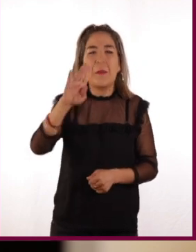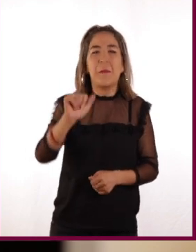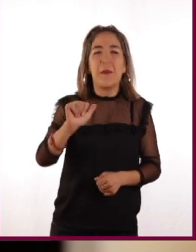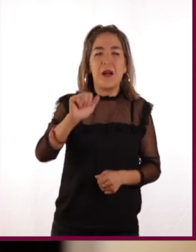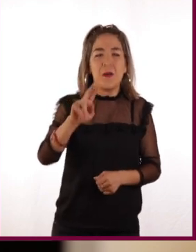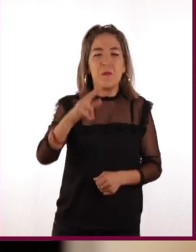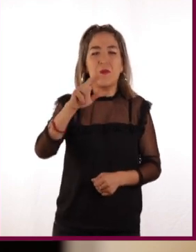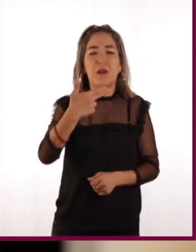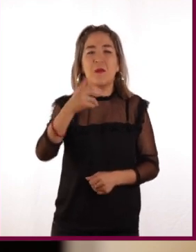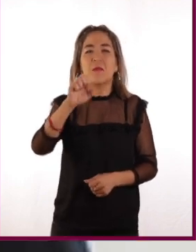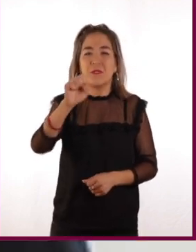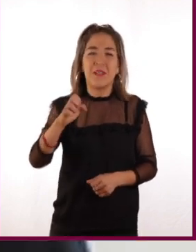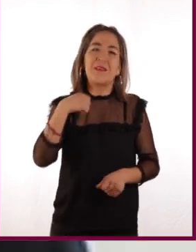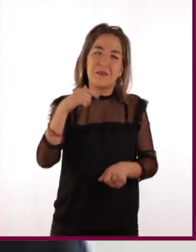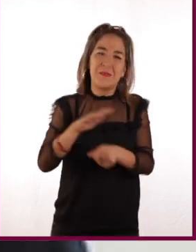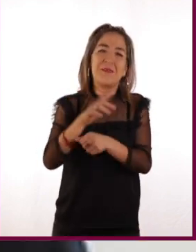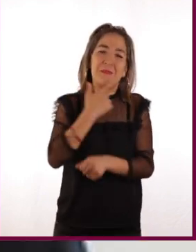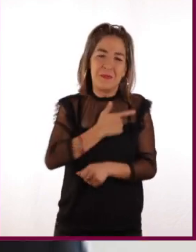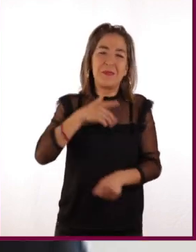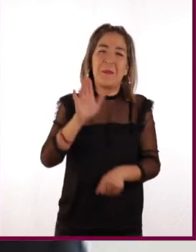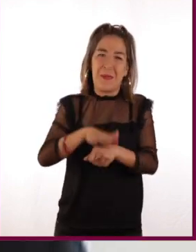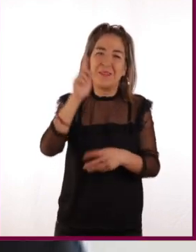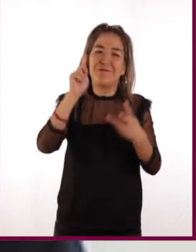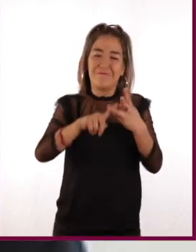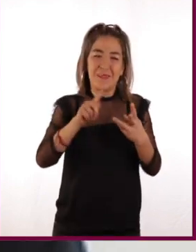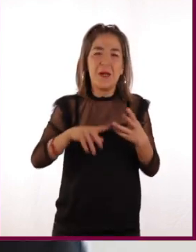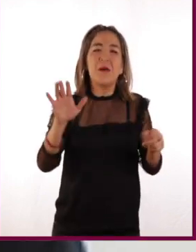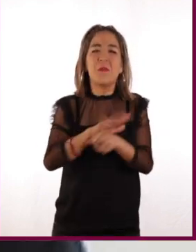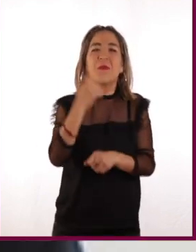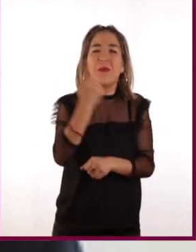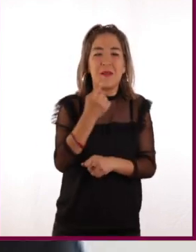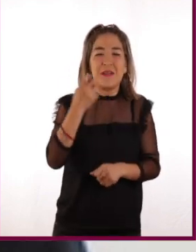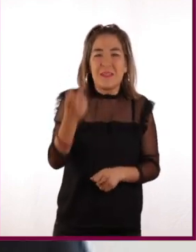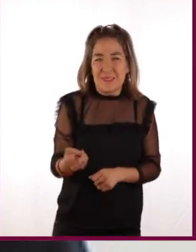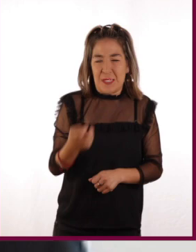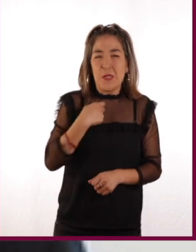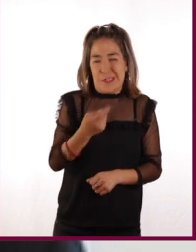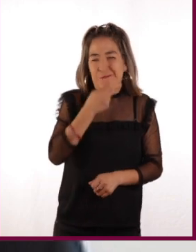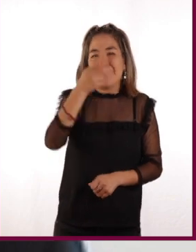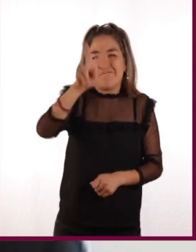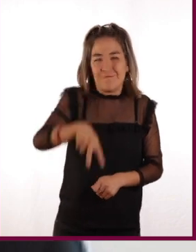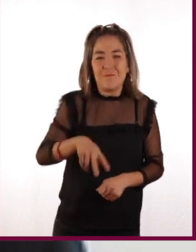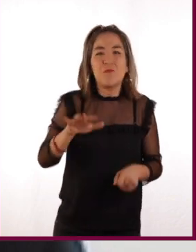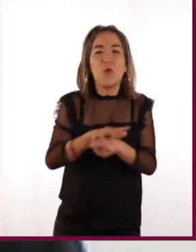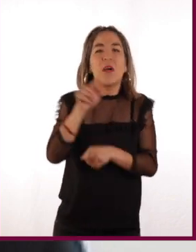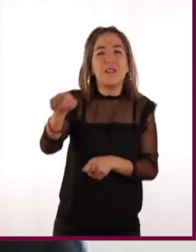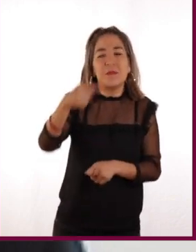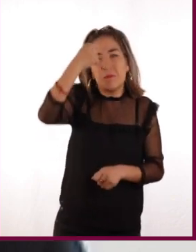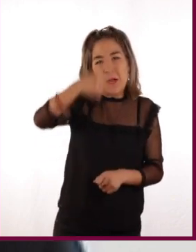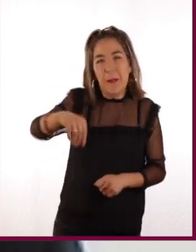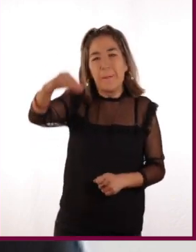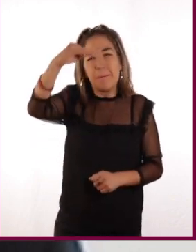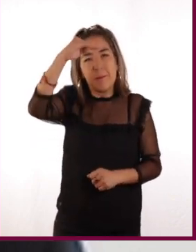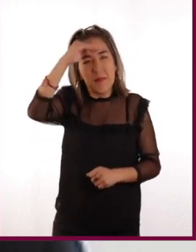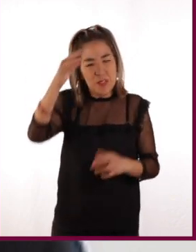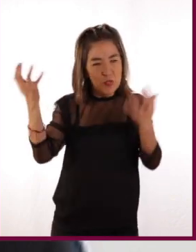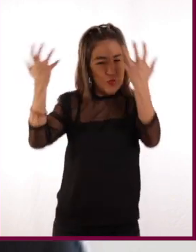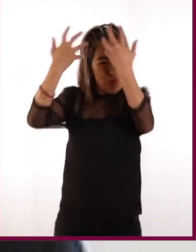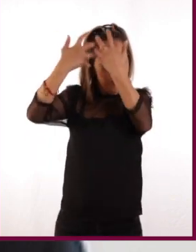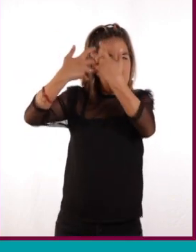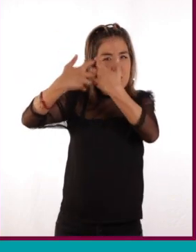su corriente favorita? Yo diría que la Bauhaus, y voy a decir por qué, porque la Bauhaus en realidad es una corriente de